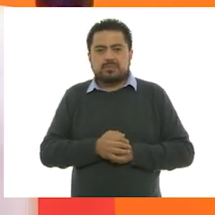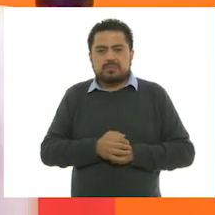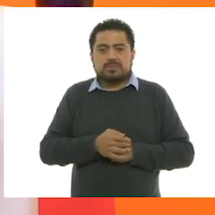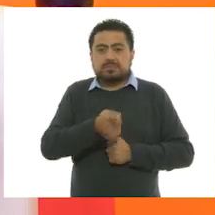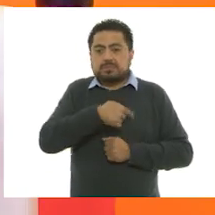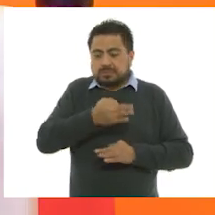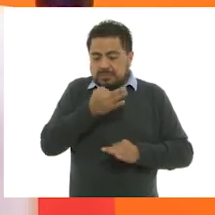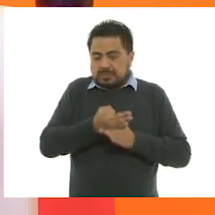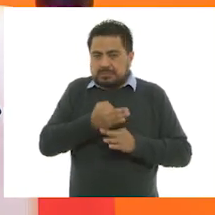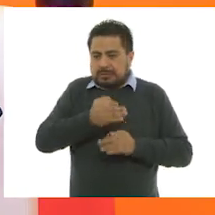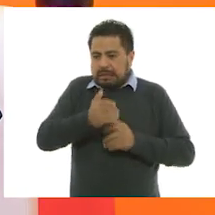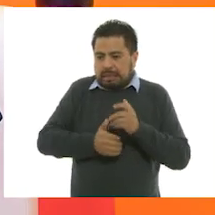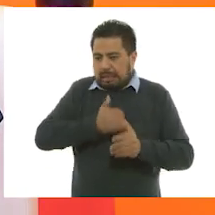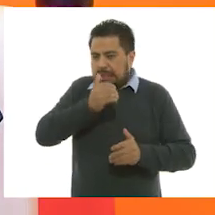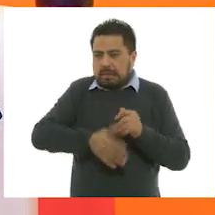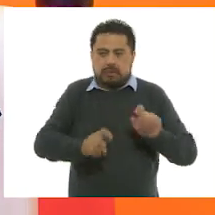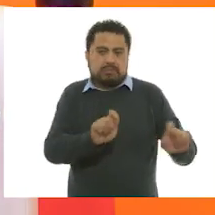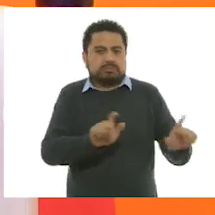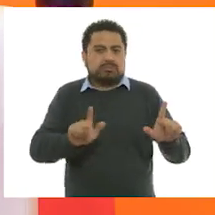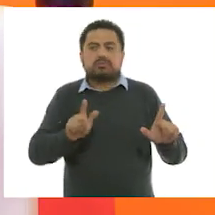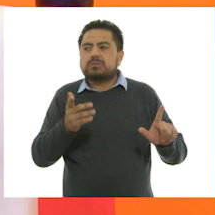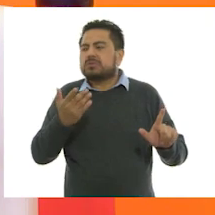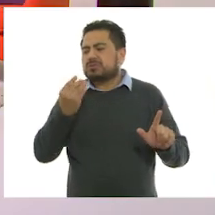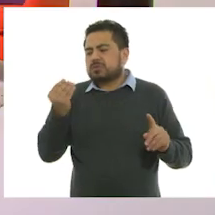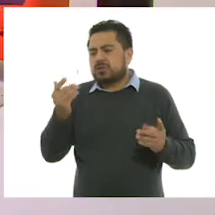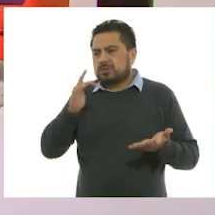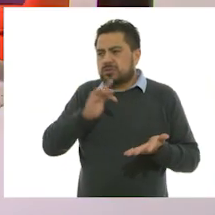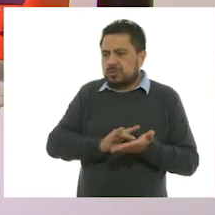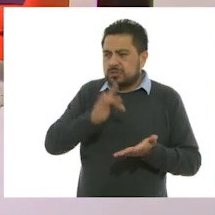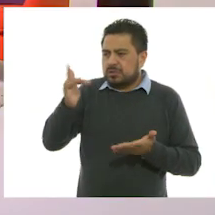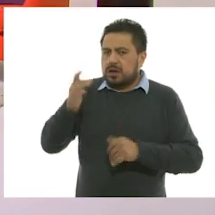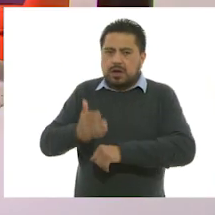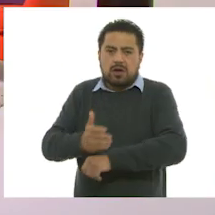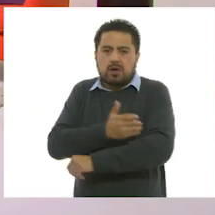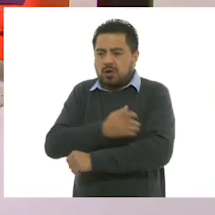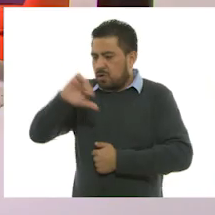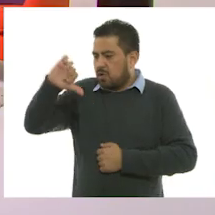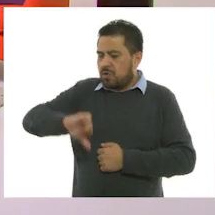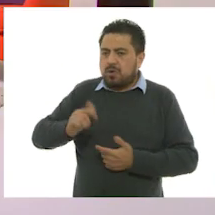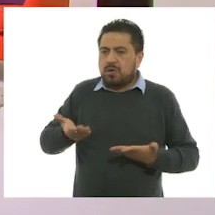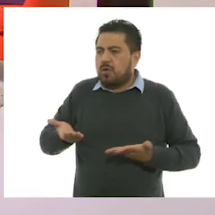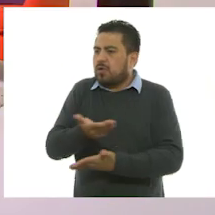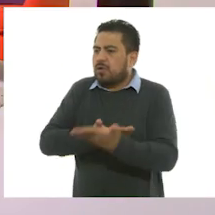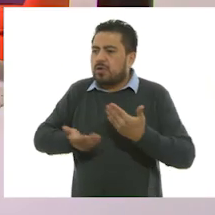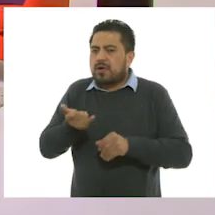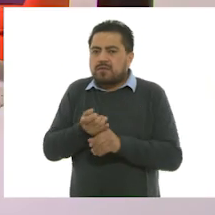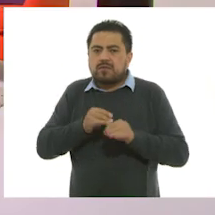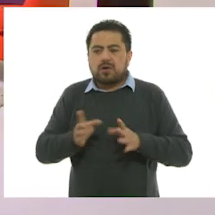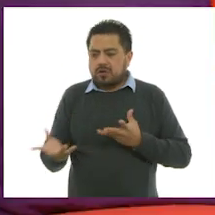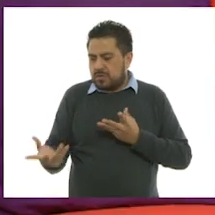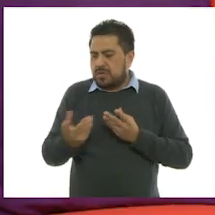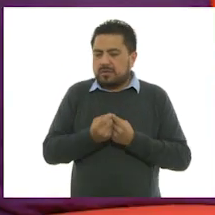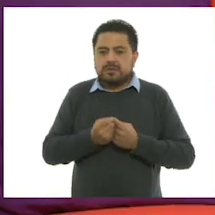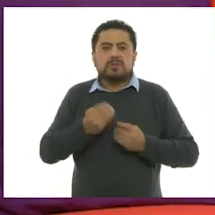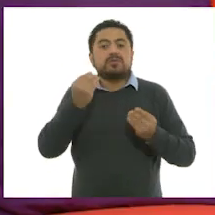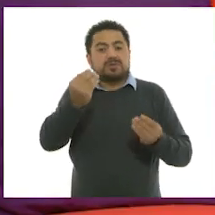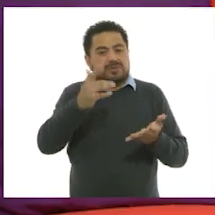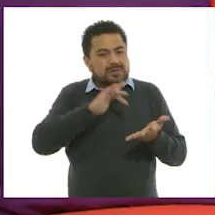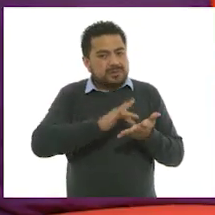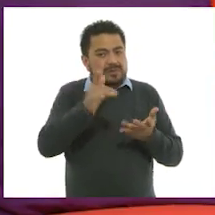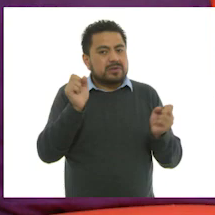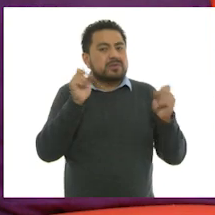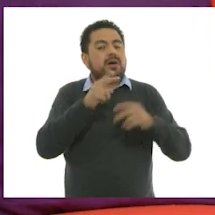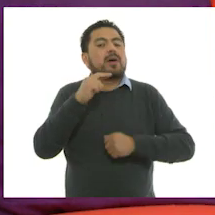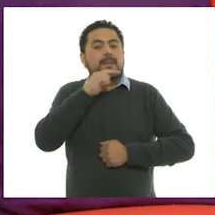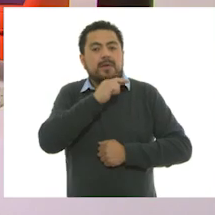Hemos llegado al final de nuestro programa. Gwendolyn, muchas gracias por acompañarnos y compartir esta información con nosotros. Muchas gracias, nos